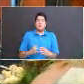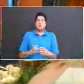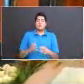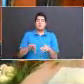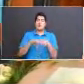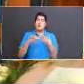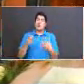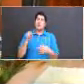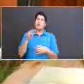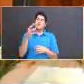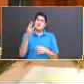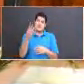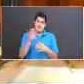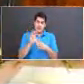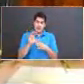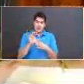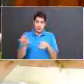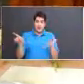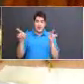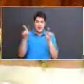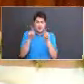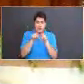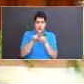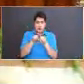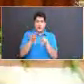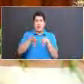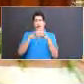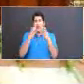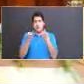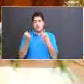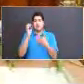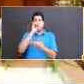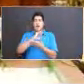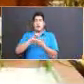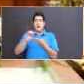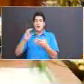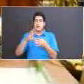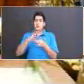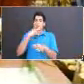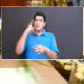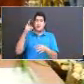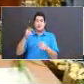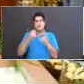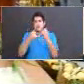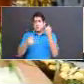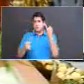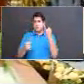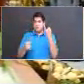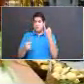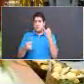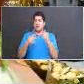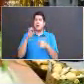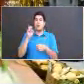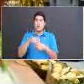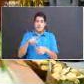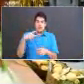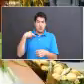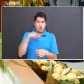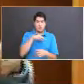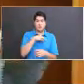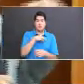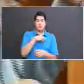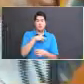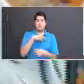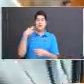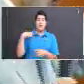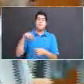Cuando estas tres cosas se junten, entonces la obra de Dios se habrá terminado en nosotros.